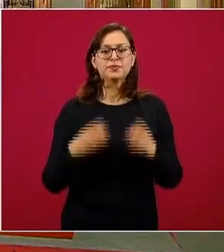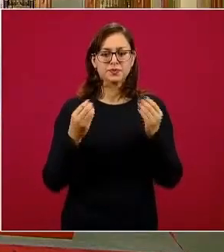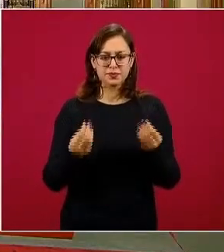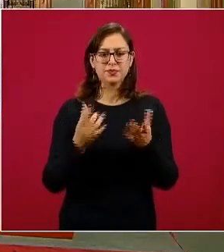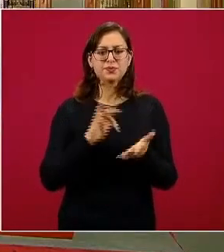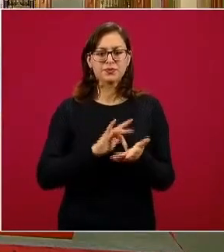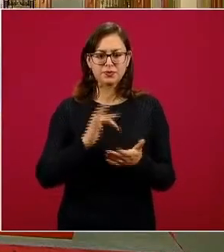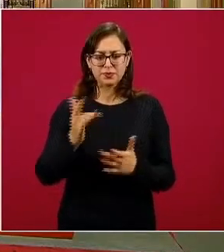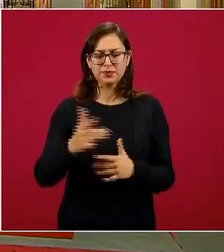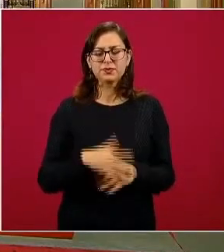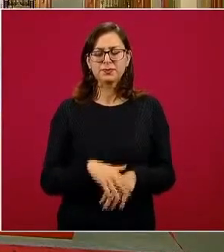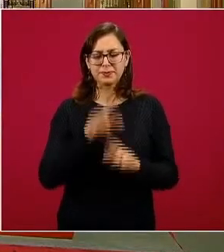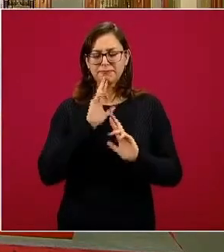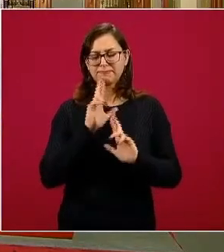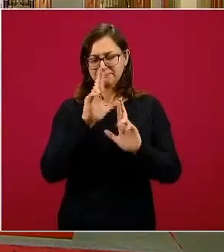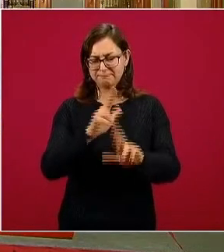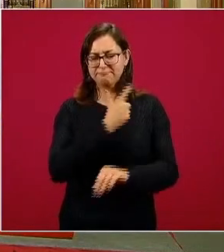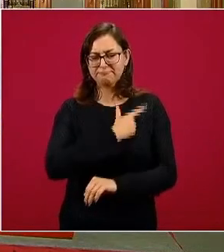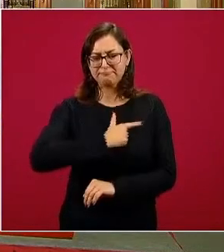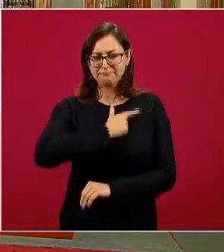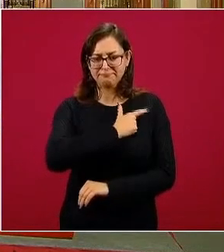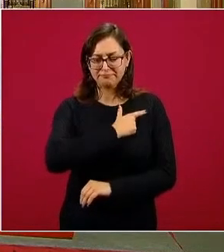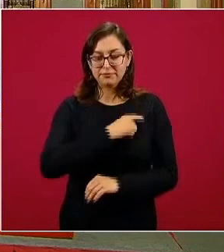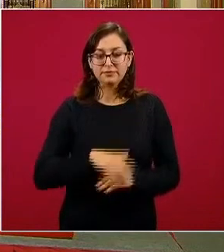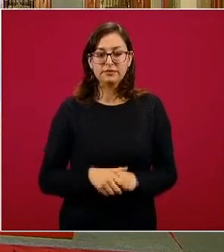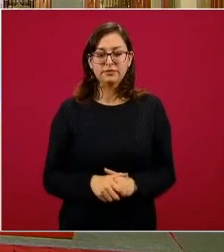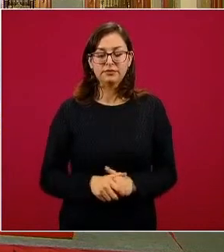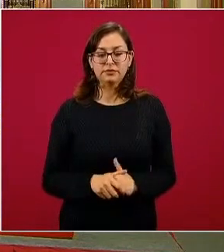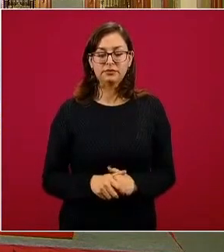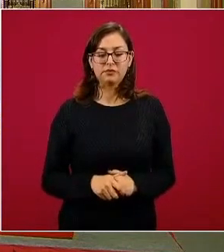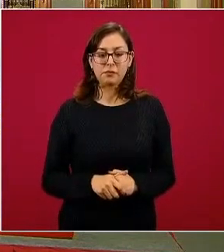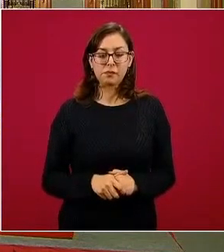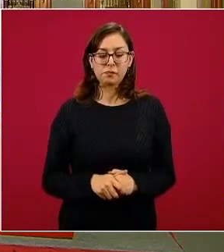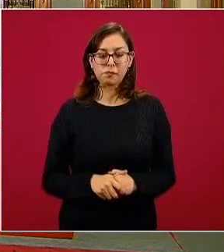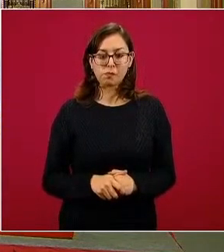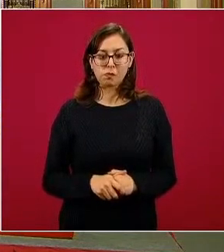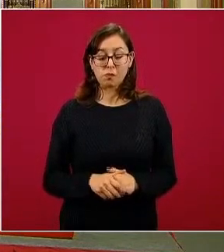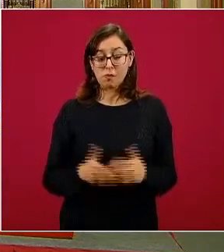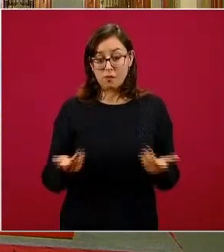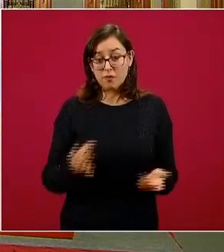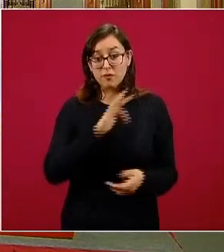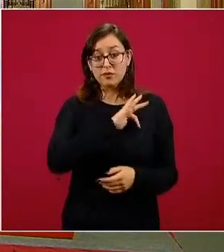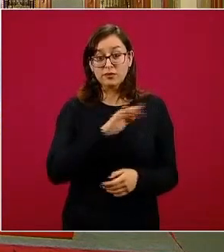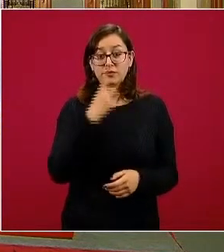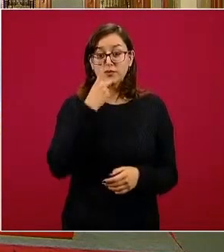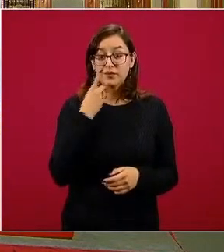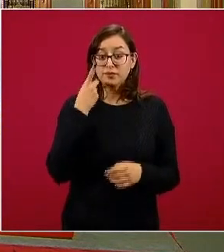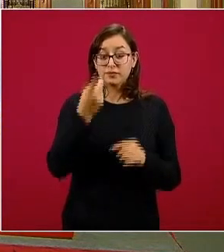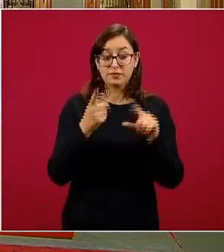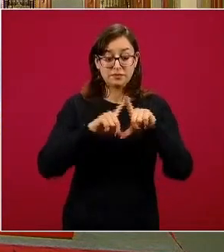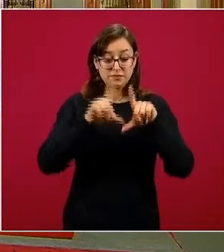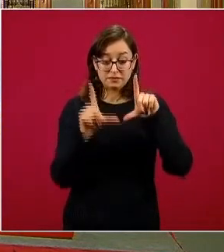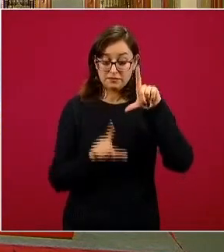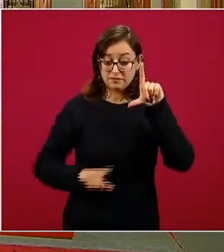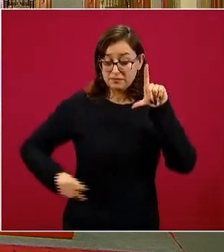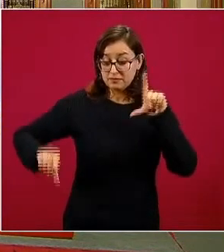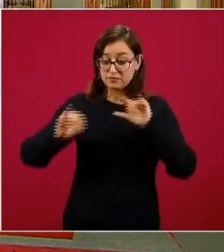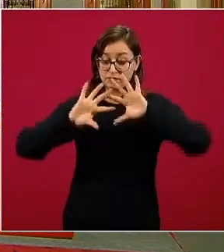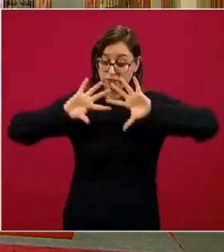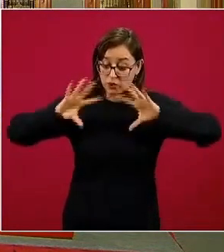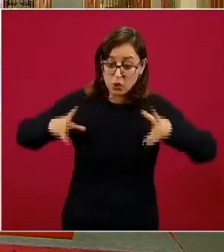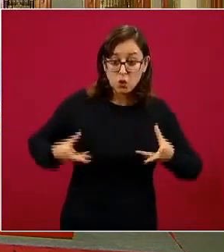las respondemos. En el caso de la primera, podríamos decir que para el balance nacional, es decir, para el